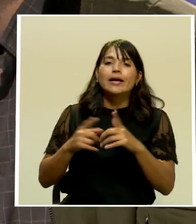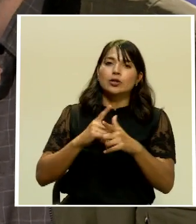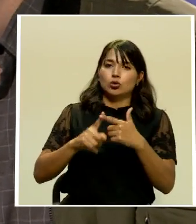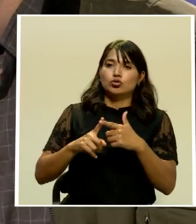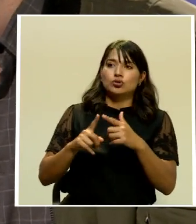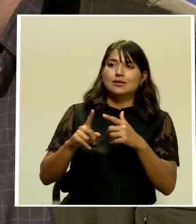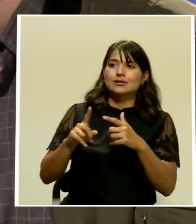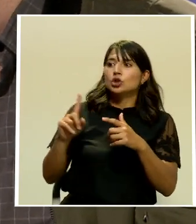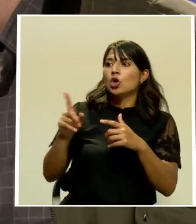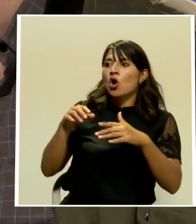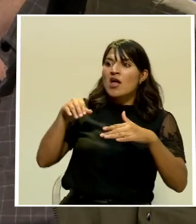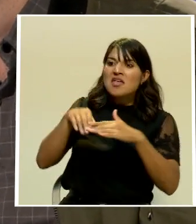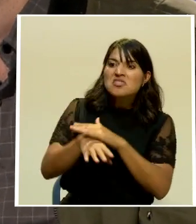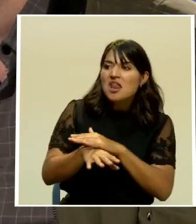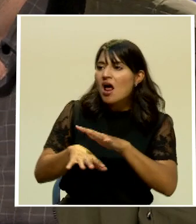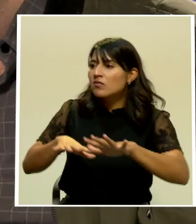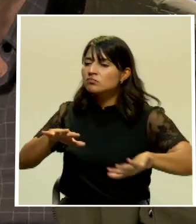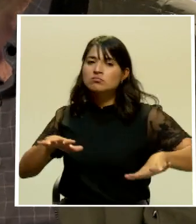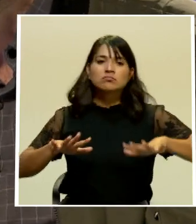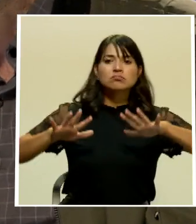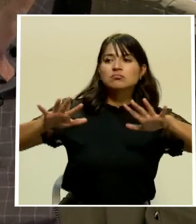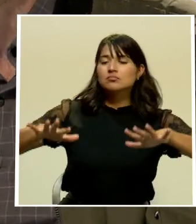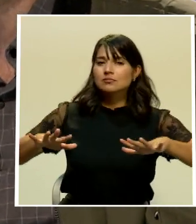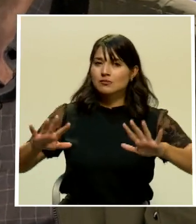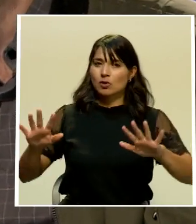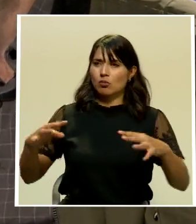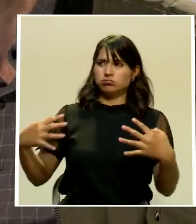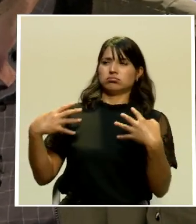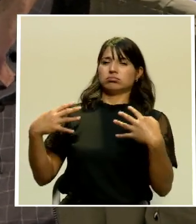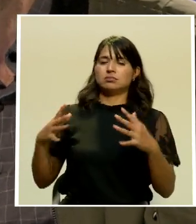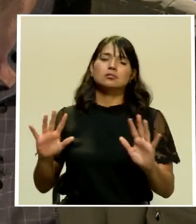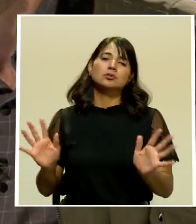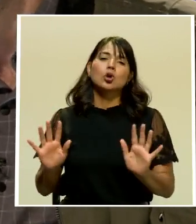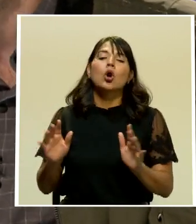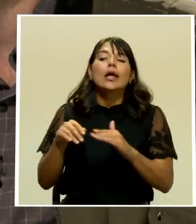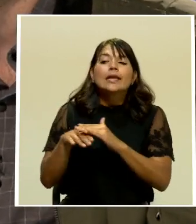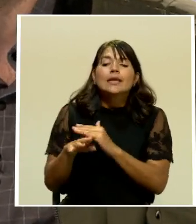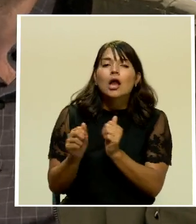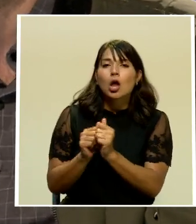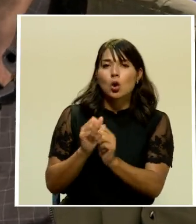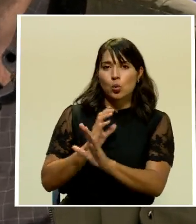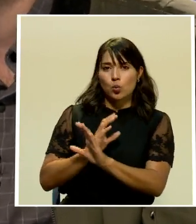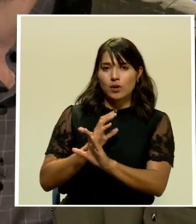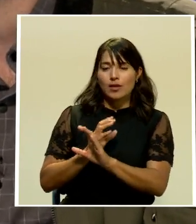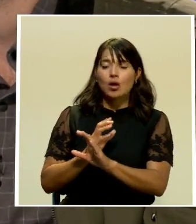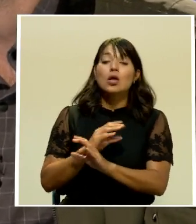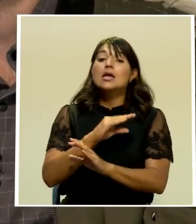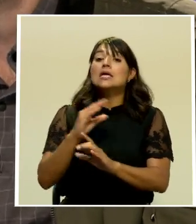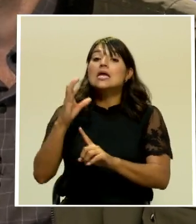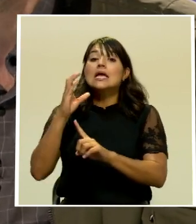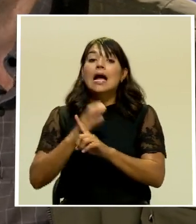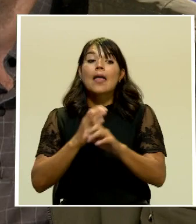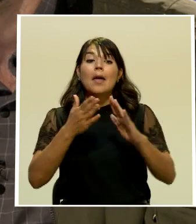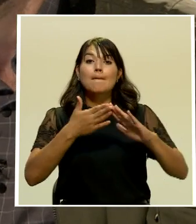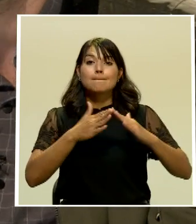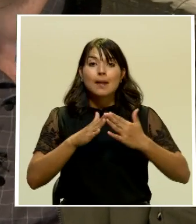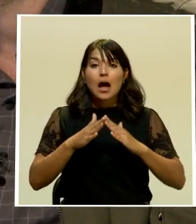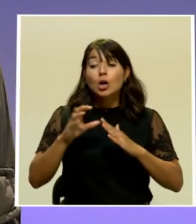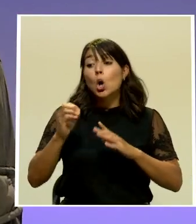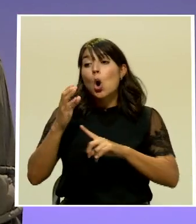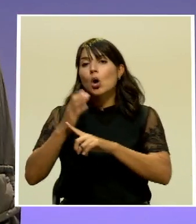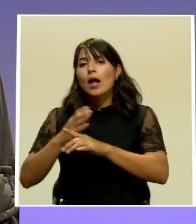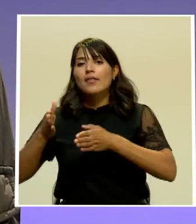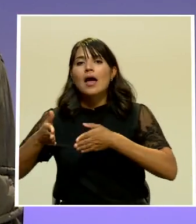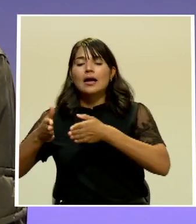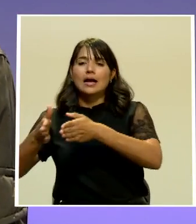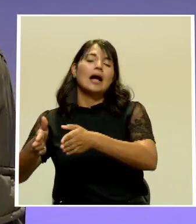comunidad. También nos ayudaron. En cada barrio y en cada calle hay personas dirigentes o encargados de